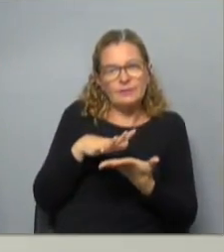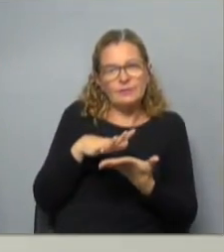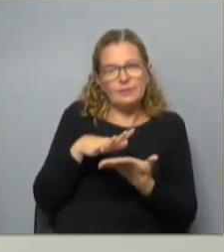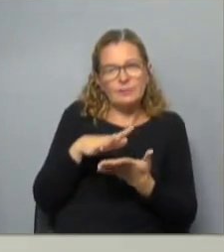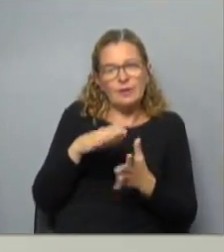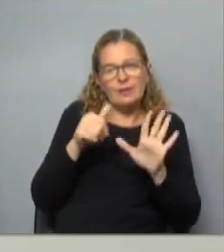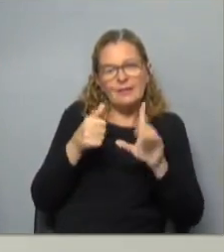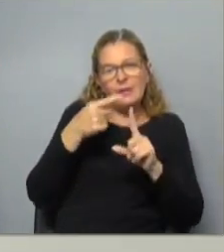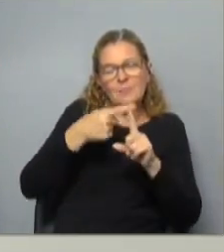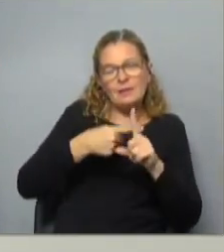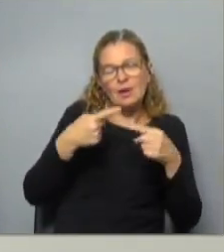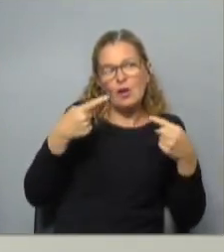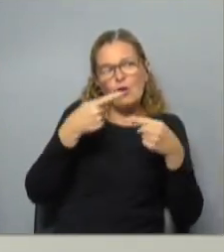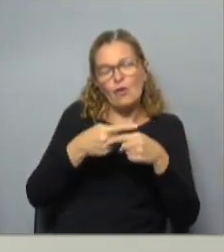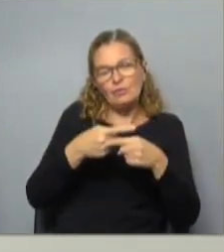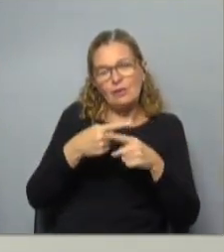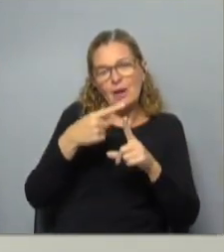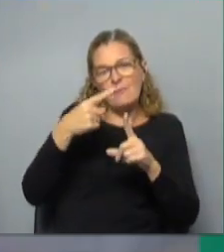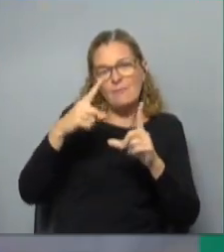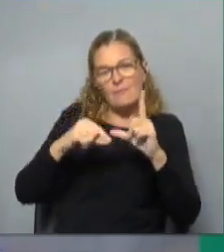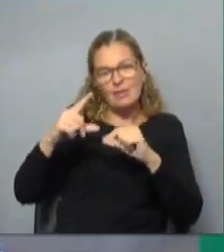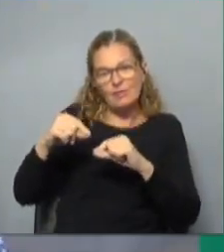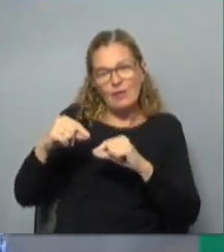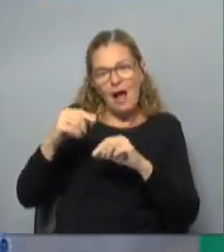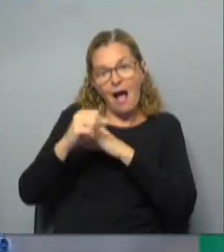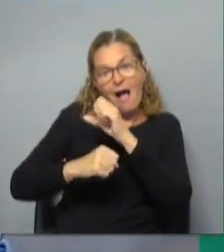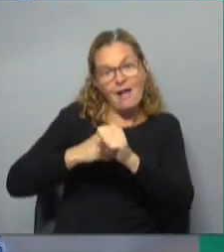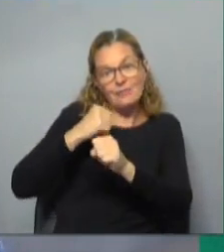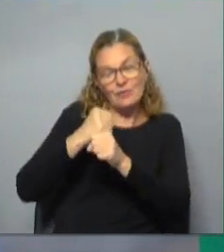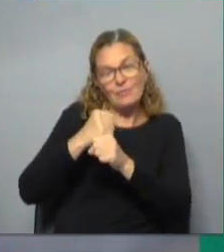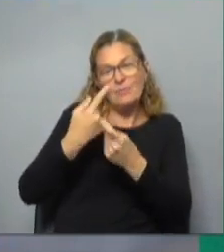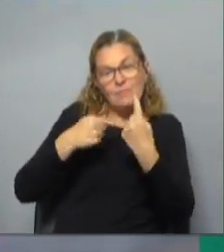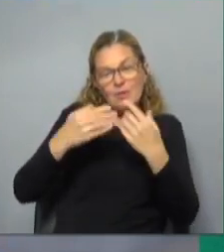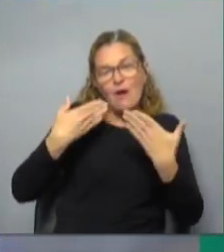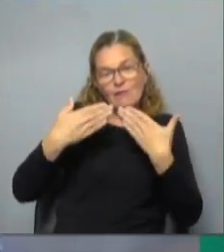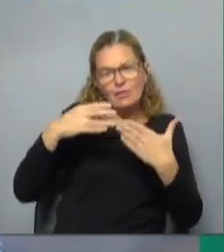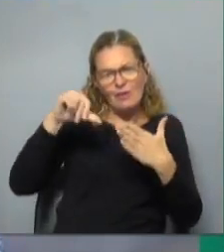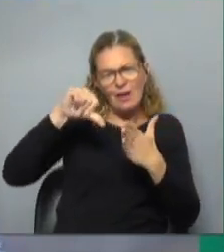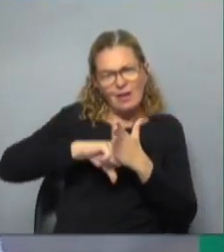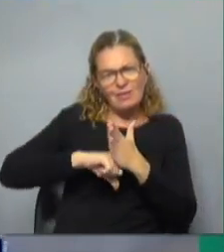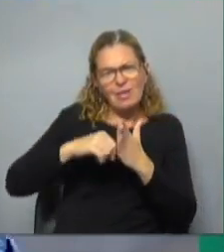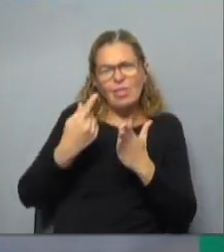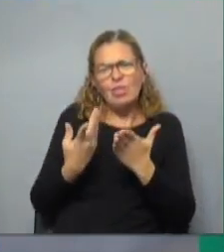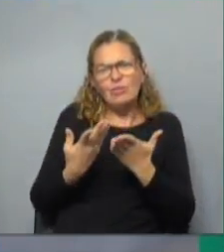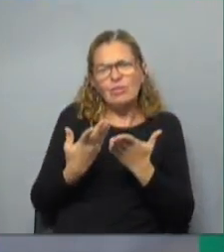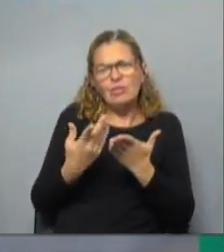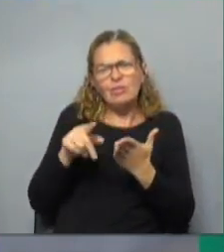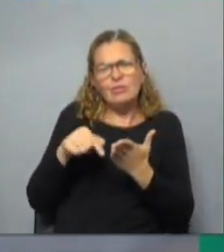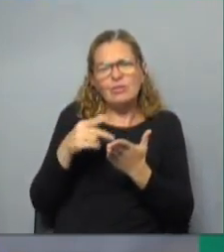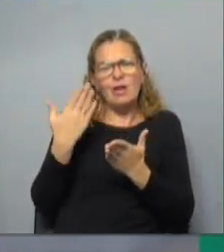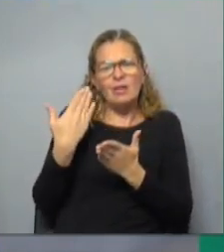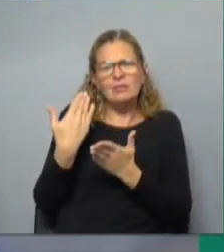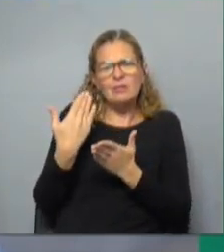semestral contra una medición anual pero además hablando de una caída donde en su momento